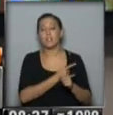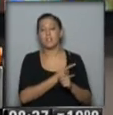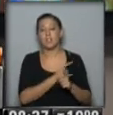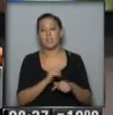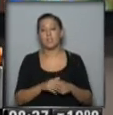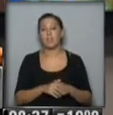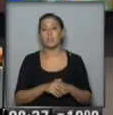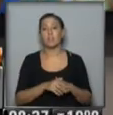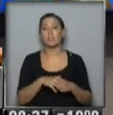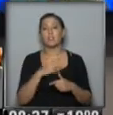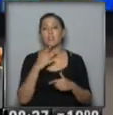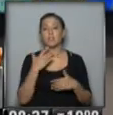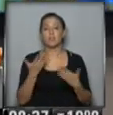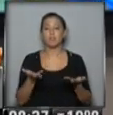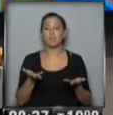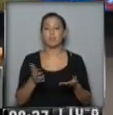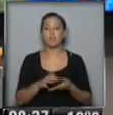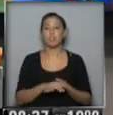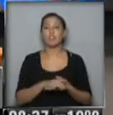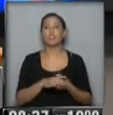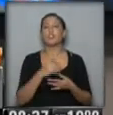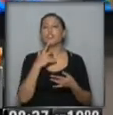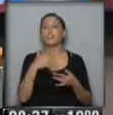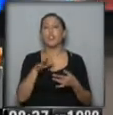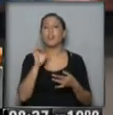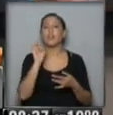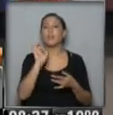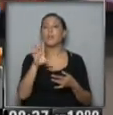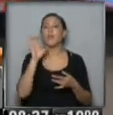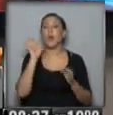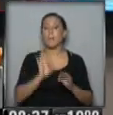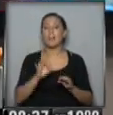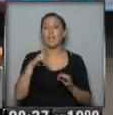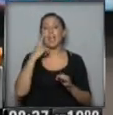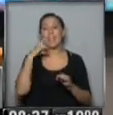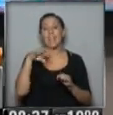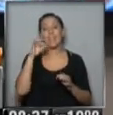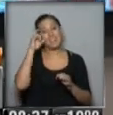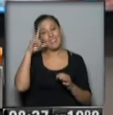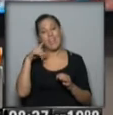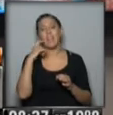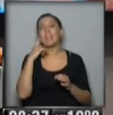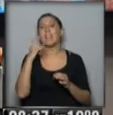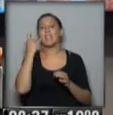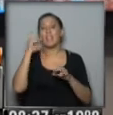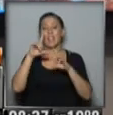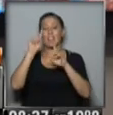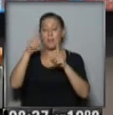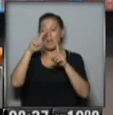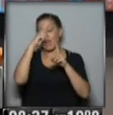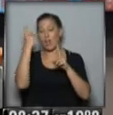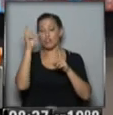pero bueno estamos todo el dispositivo del indec y todo el dispositivo al sistema estadístico nacional está